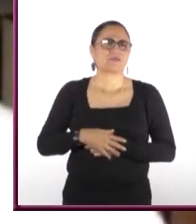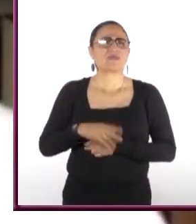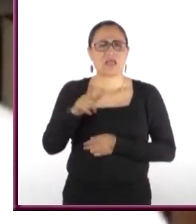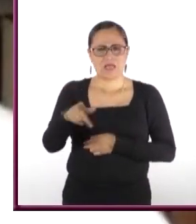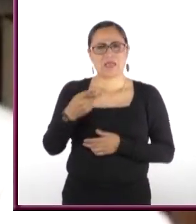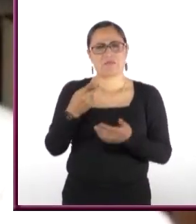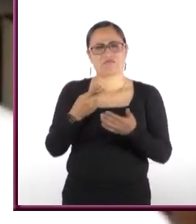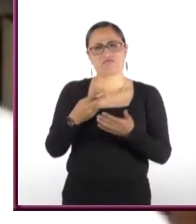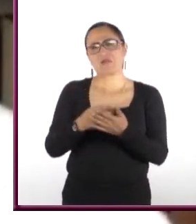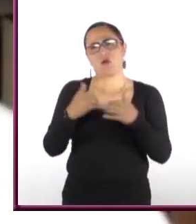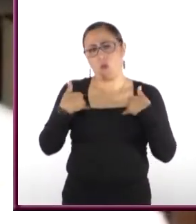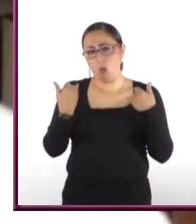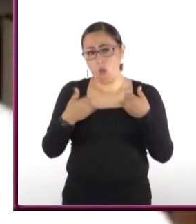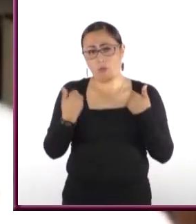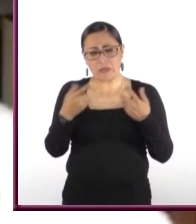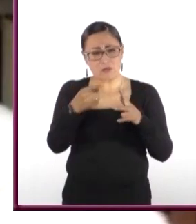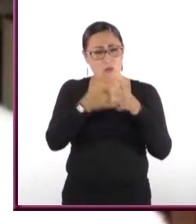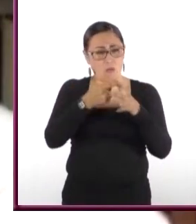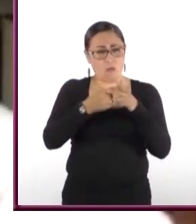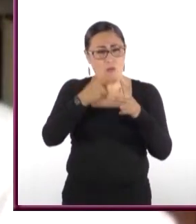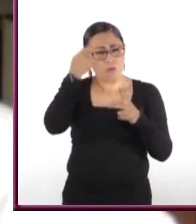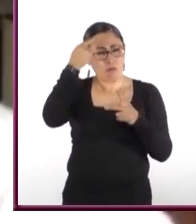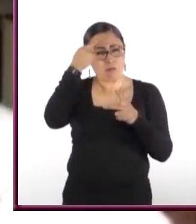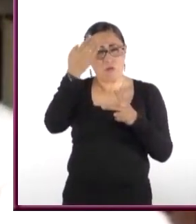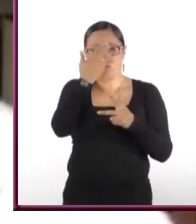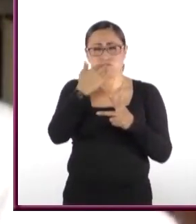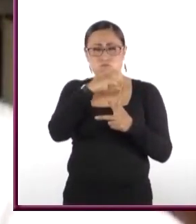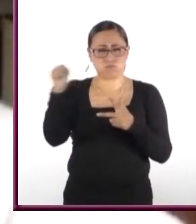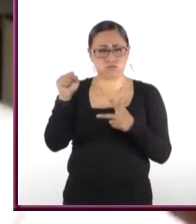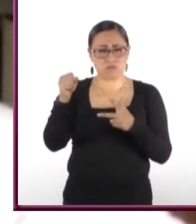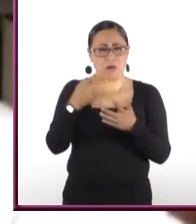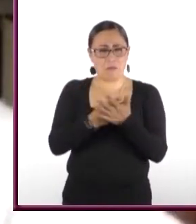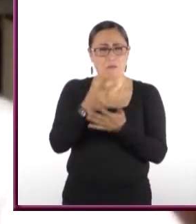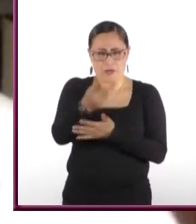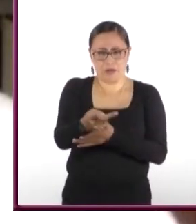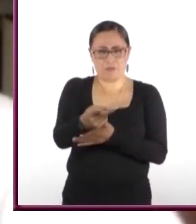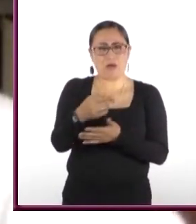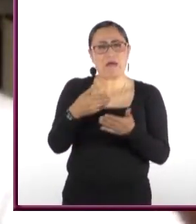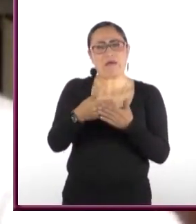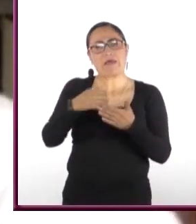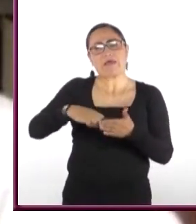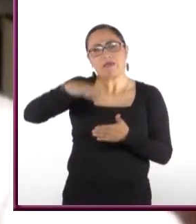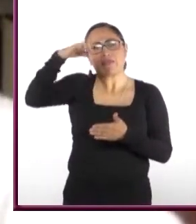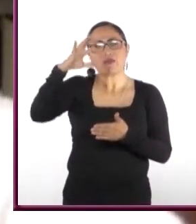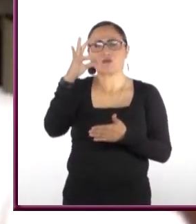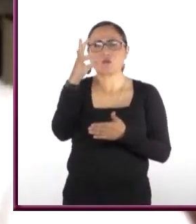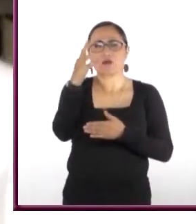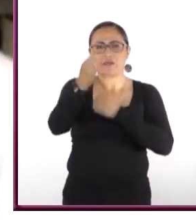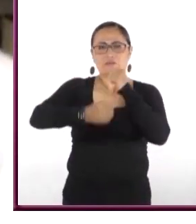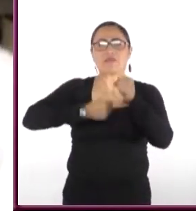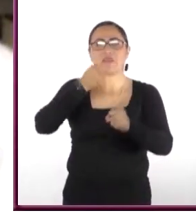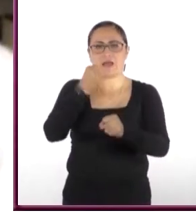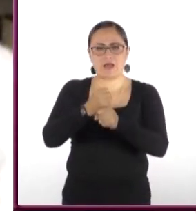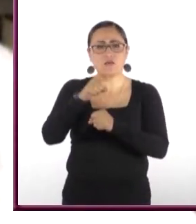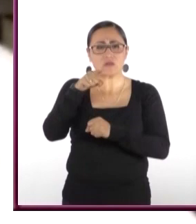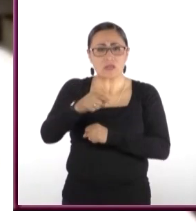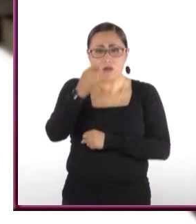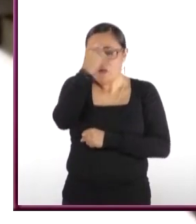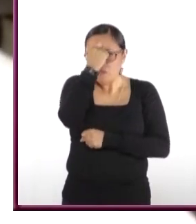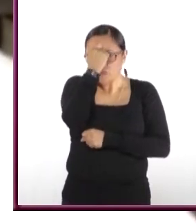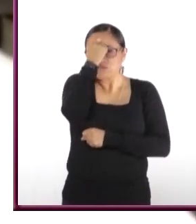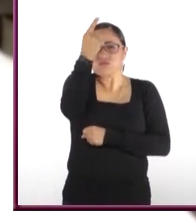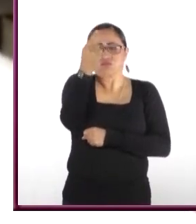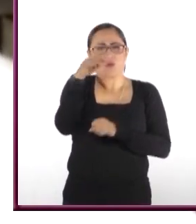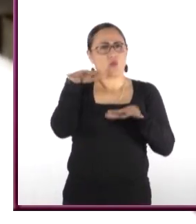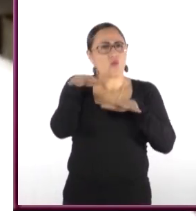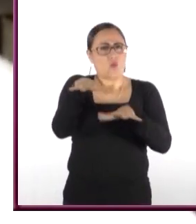le da a jóvenes promesas de las matemáticas que antes de los 40 años hayan hecho un descubrimiento